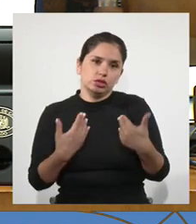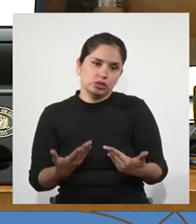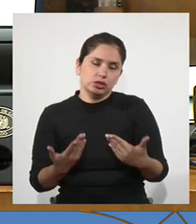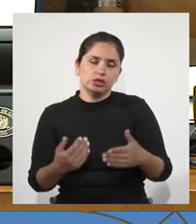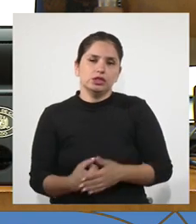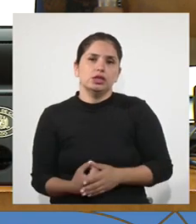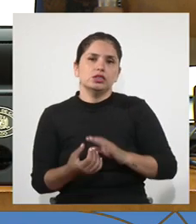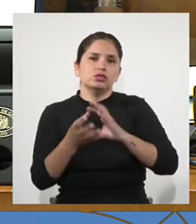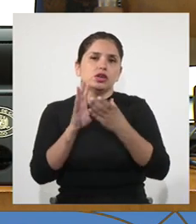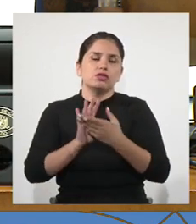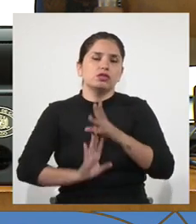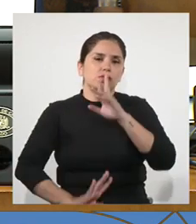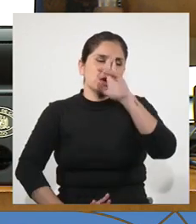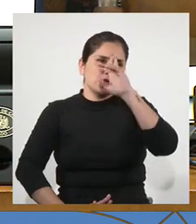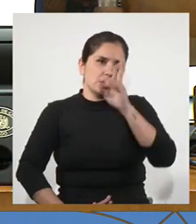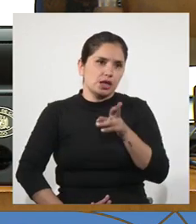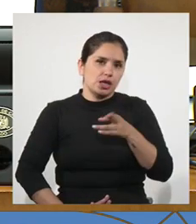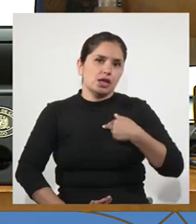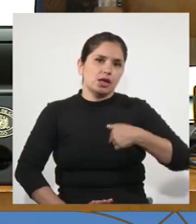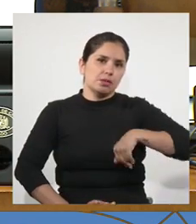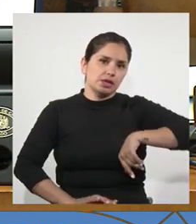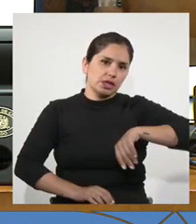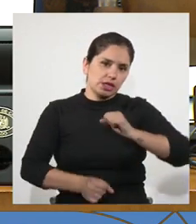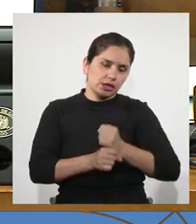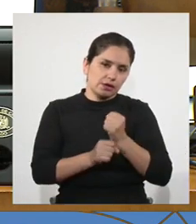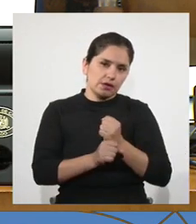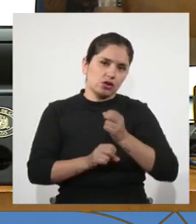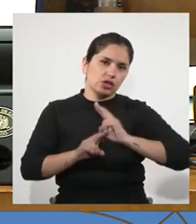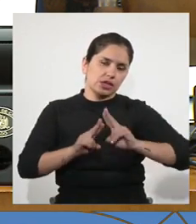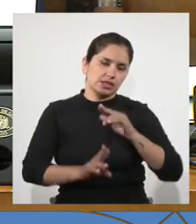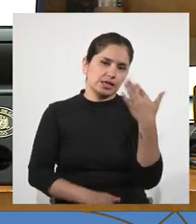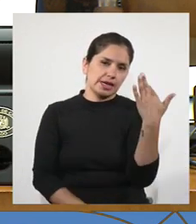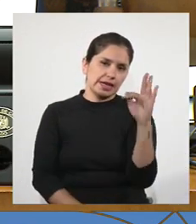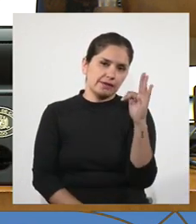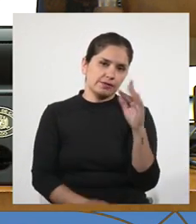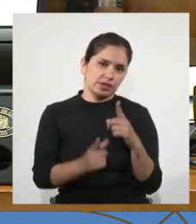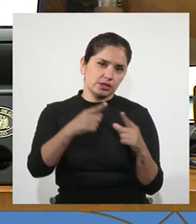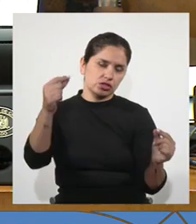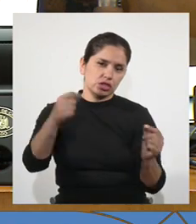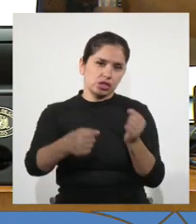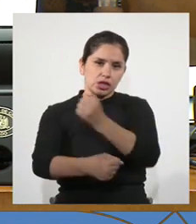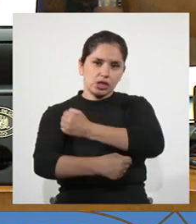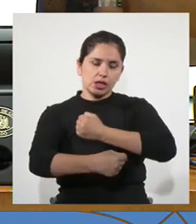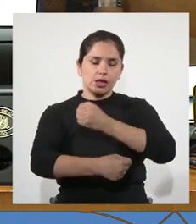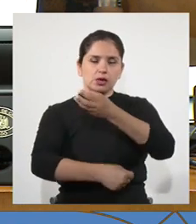también es una forma de reconocer el trabajo que hacen en todo el país la Federación Nacional de Manipuladoras de Alimentos.